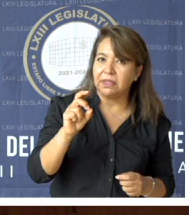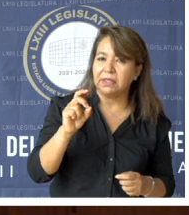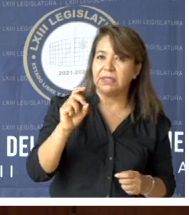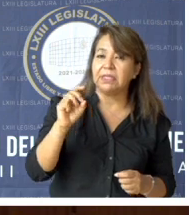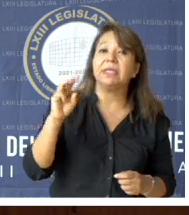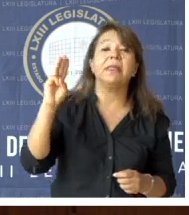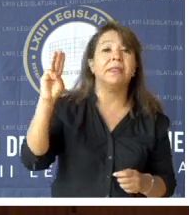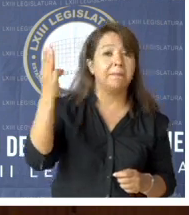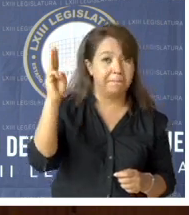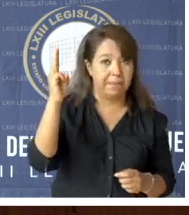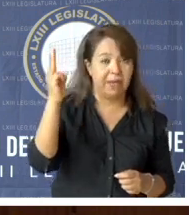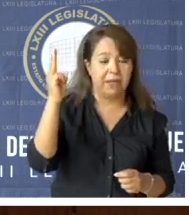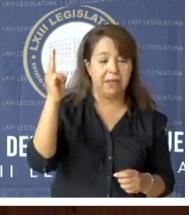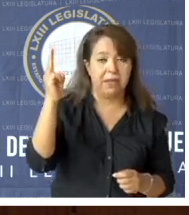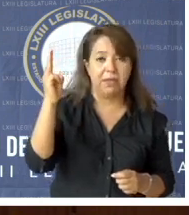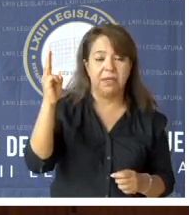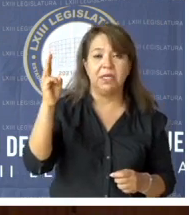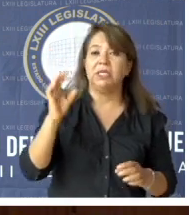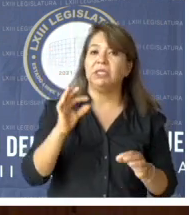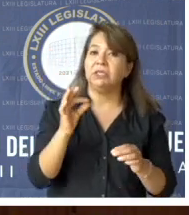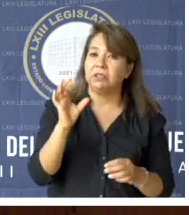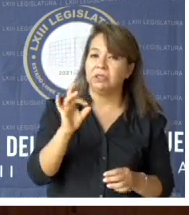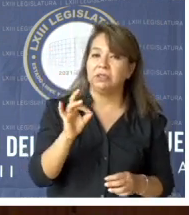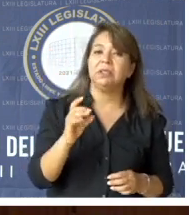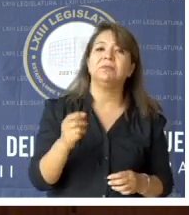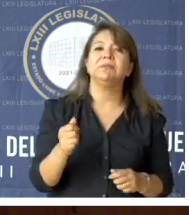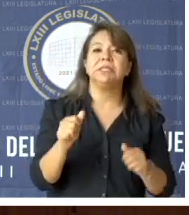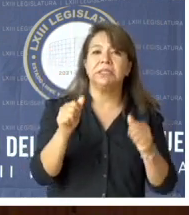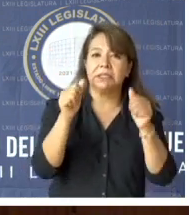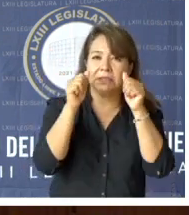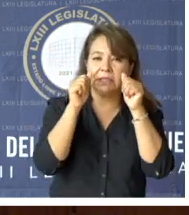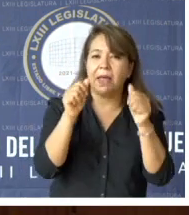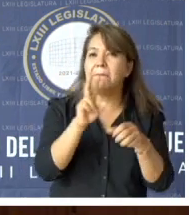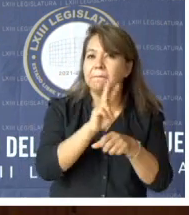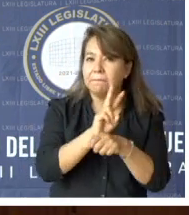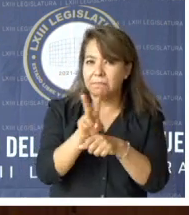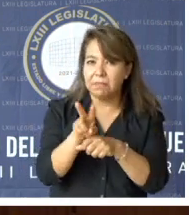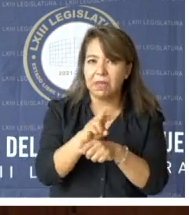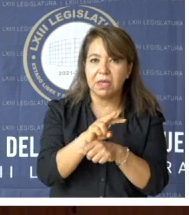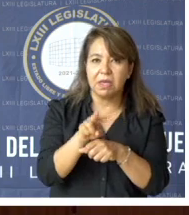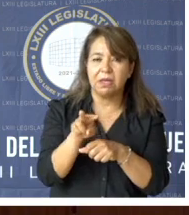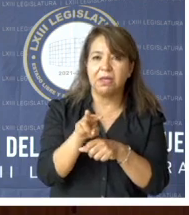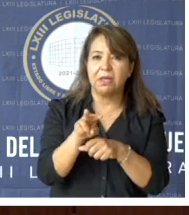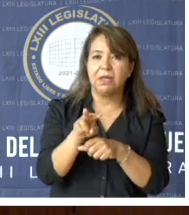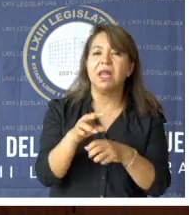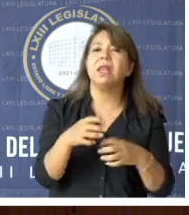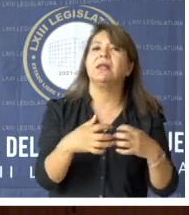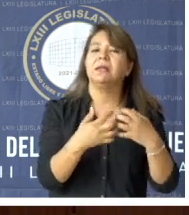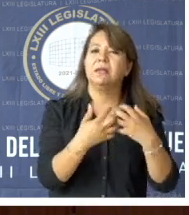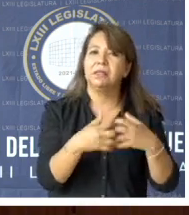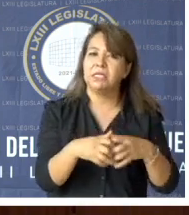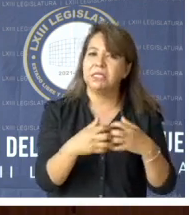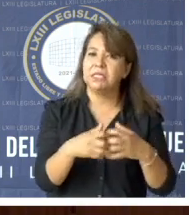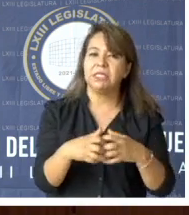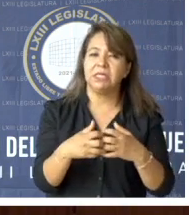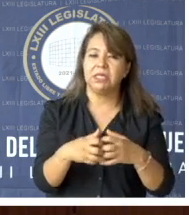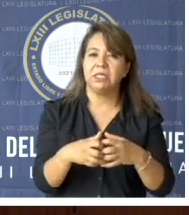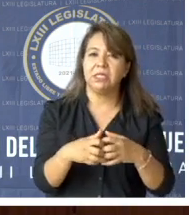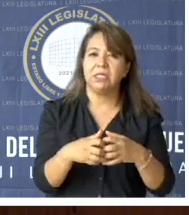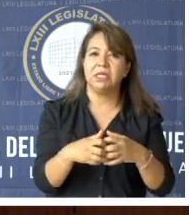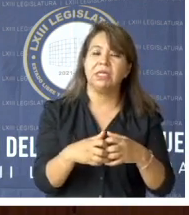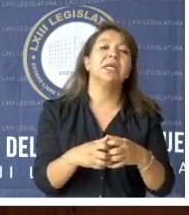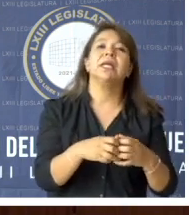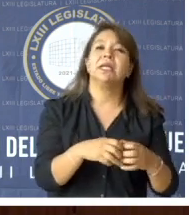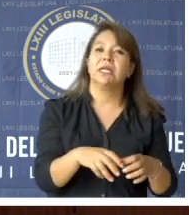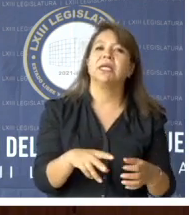Secretaría del Trabajo y Previsión Social estará muy atenta para que todas y todas las empresas acaten las